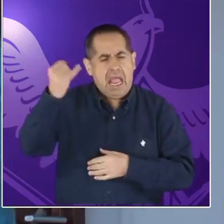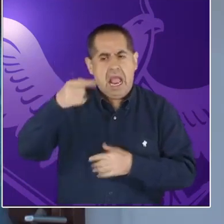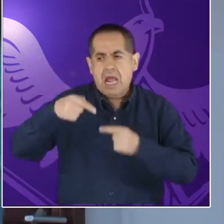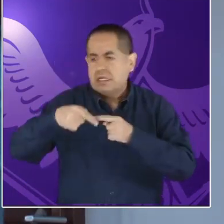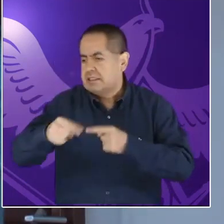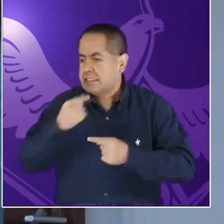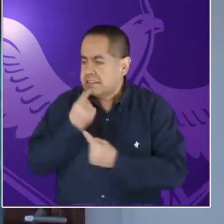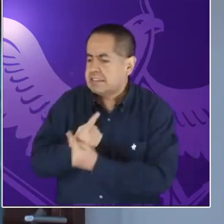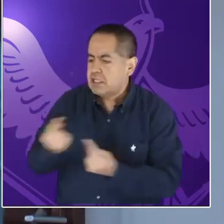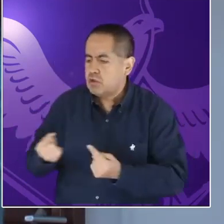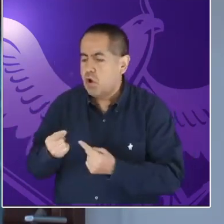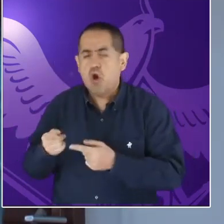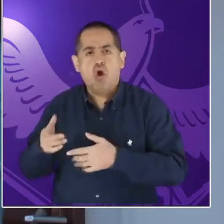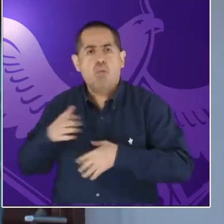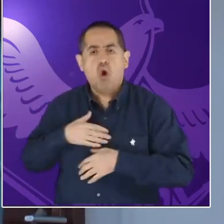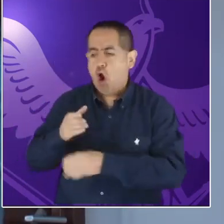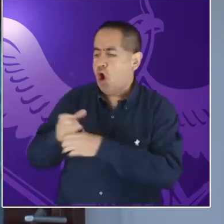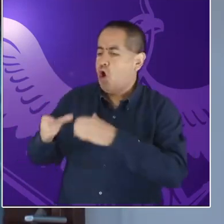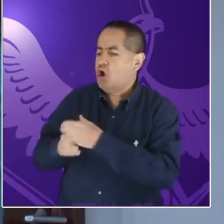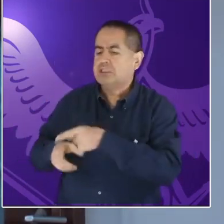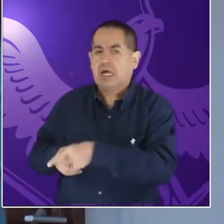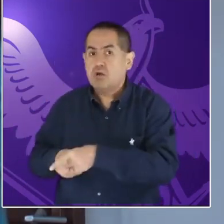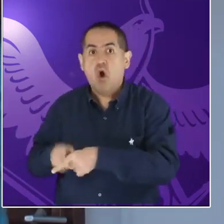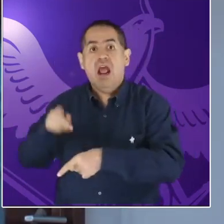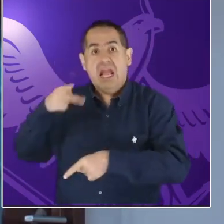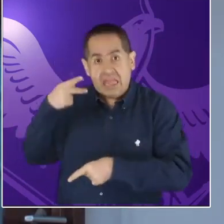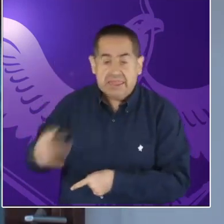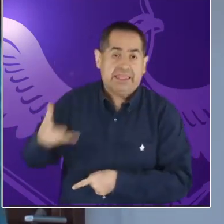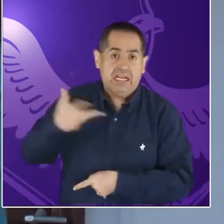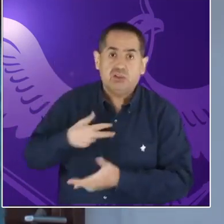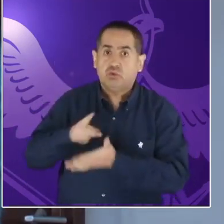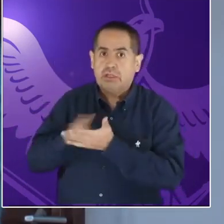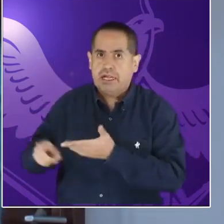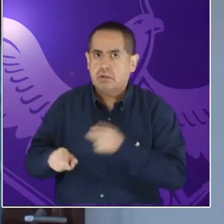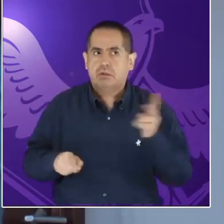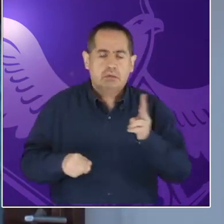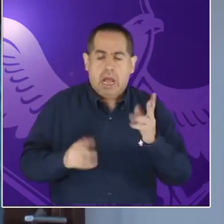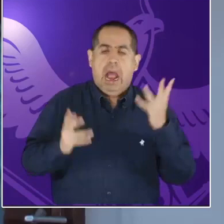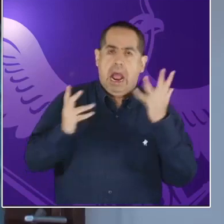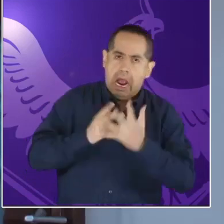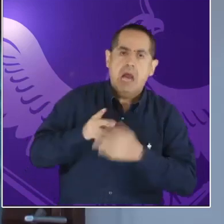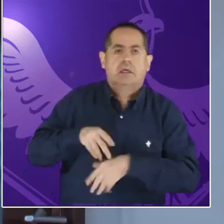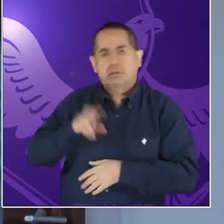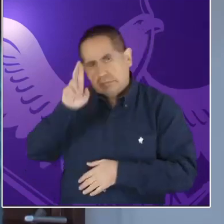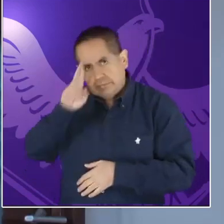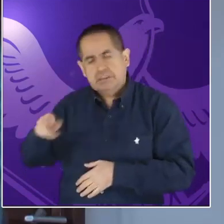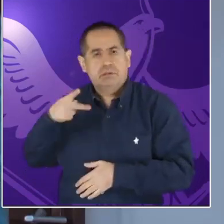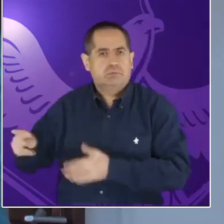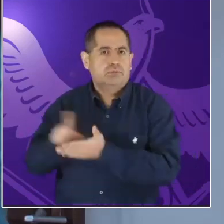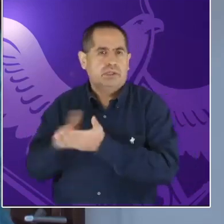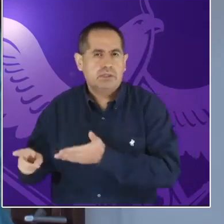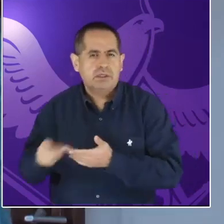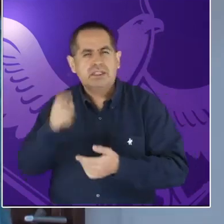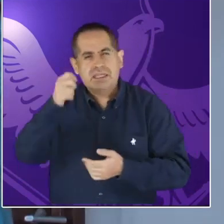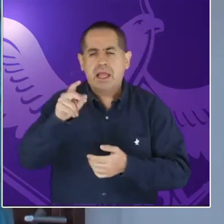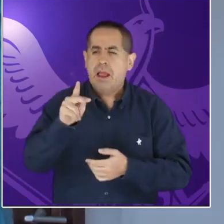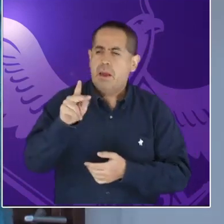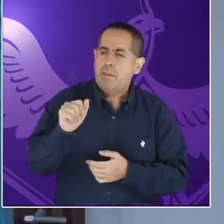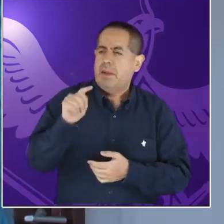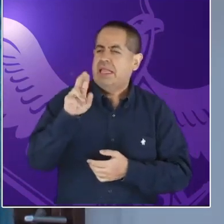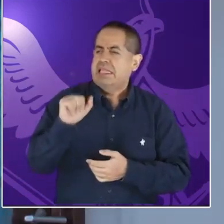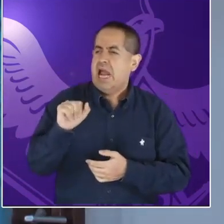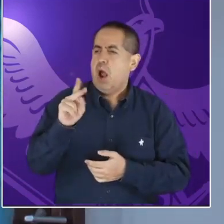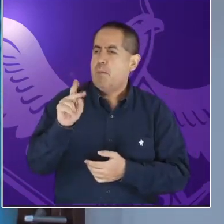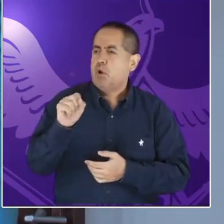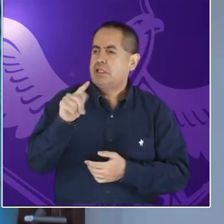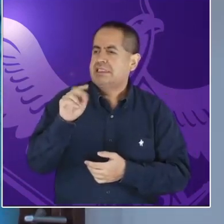esta nueva concepción del niño, ya no como objeto, sino como sujeto de derecho, es tremendo. De esta manera, entonces, el